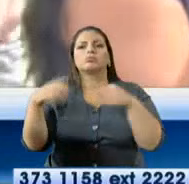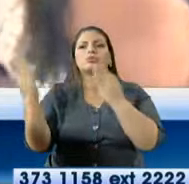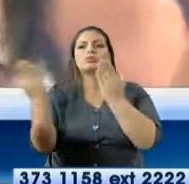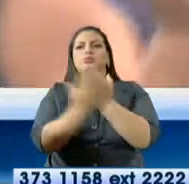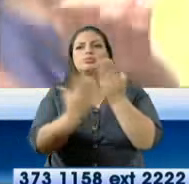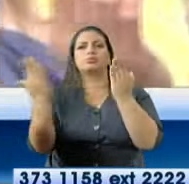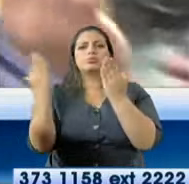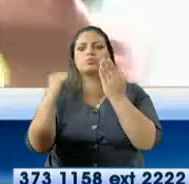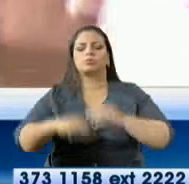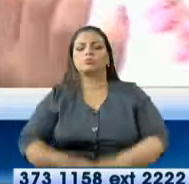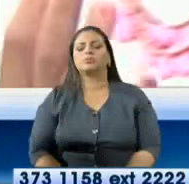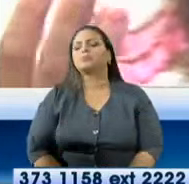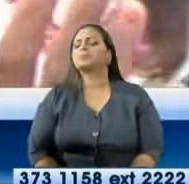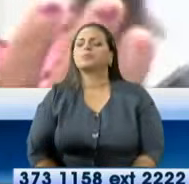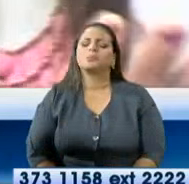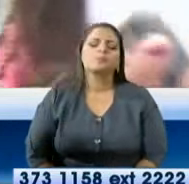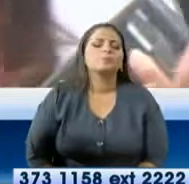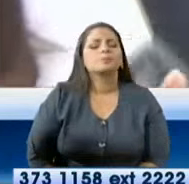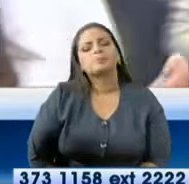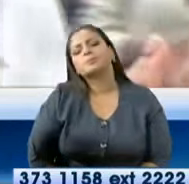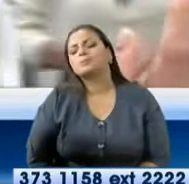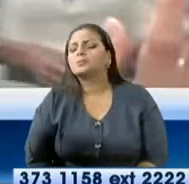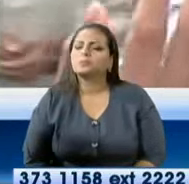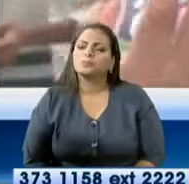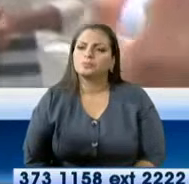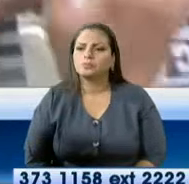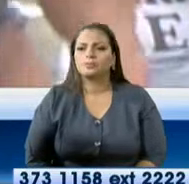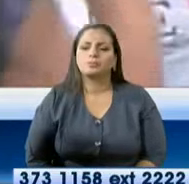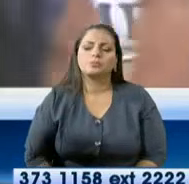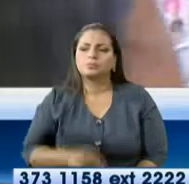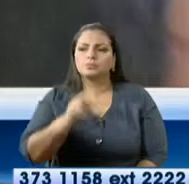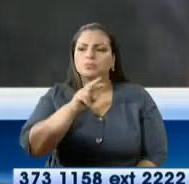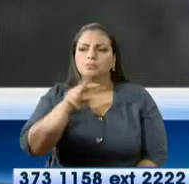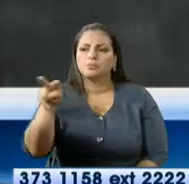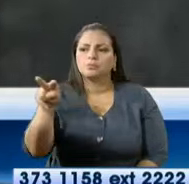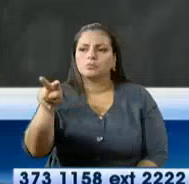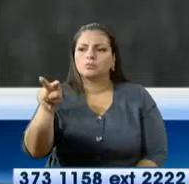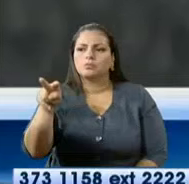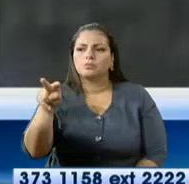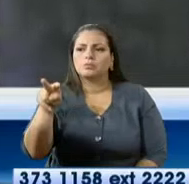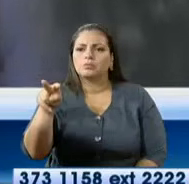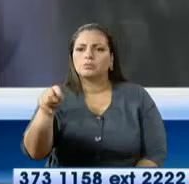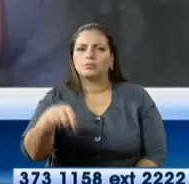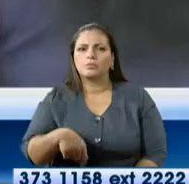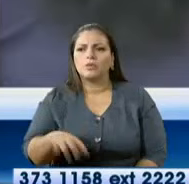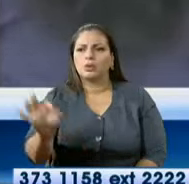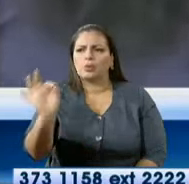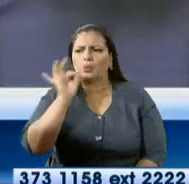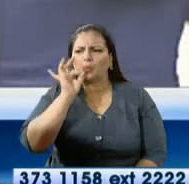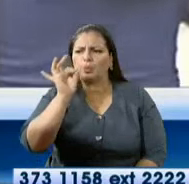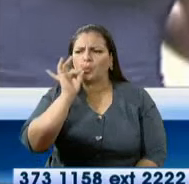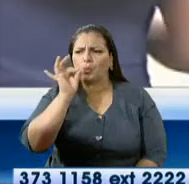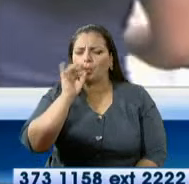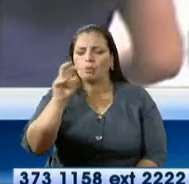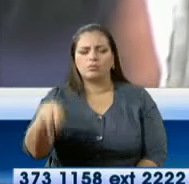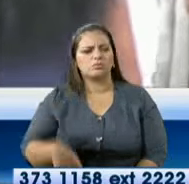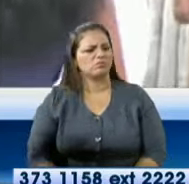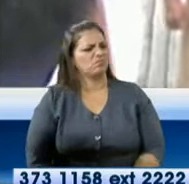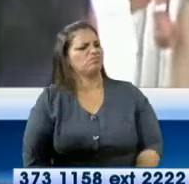Que consumen, ¿ya? Sí, que consumen, ya. Y si uno medio los ve y comienzan a andar insultando, ya por ejemplo en la noche para